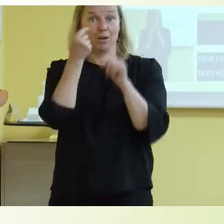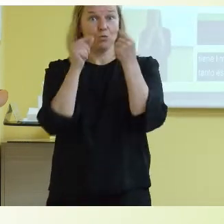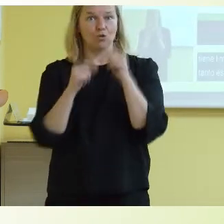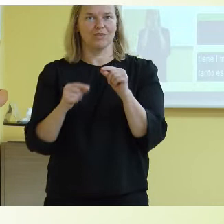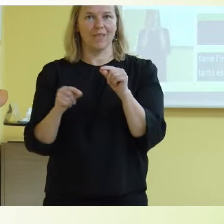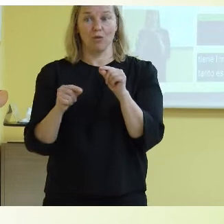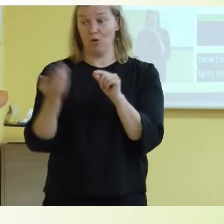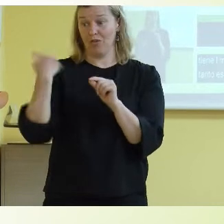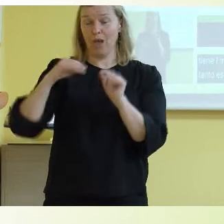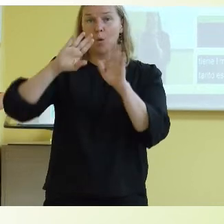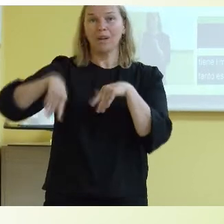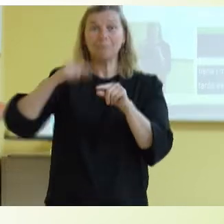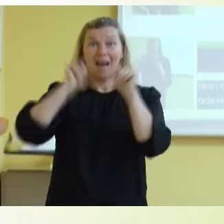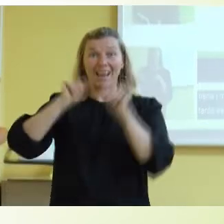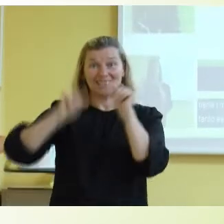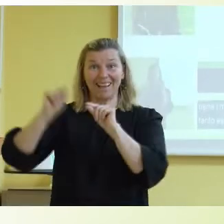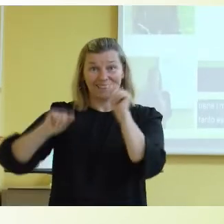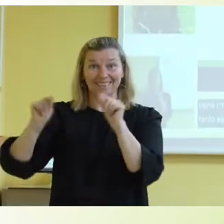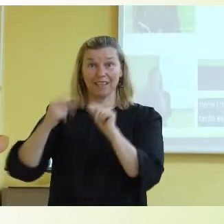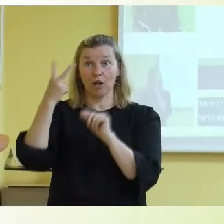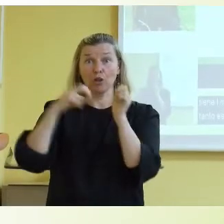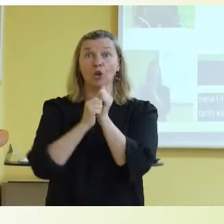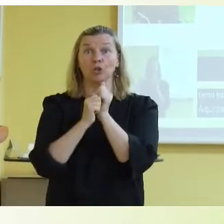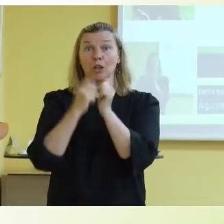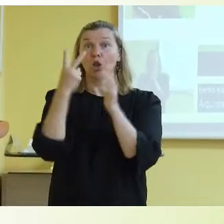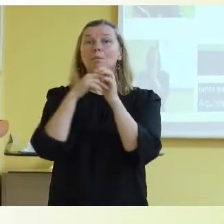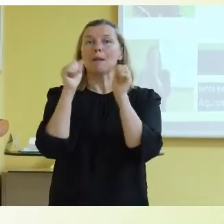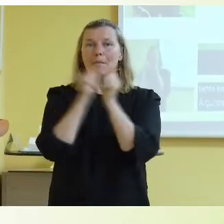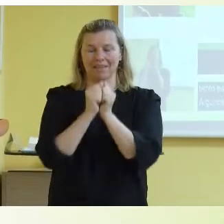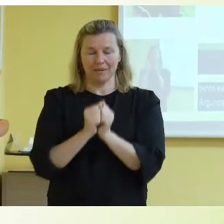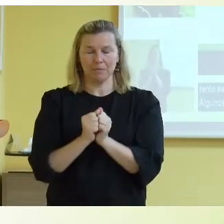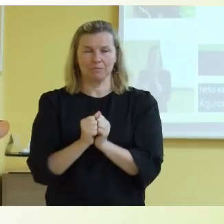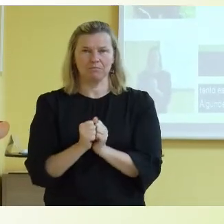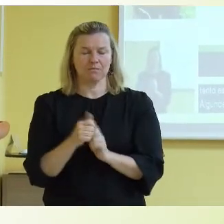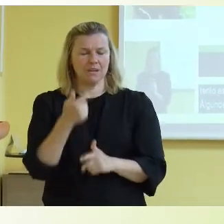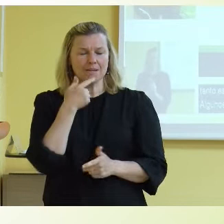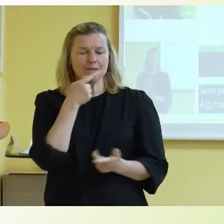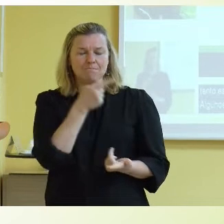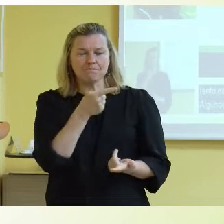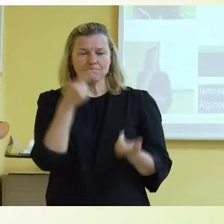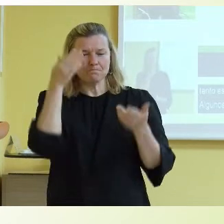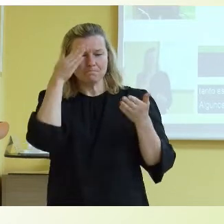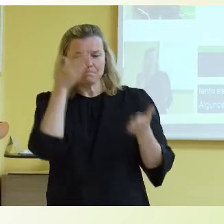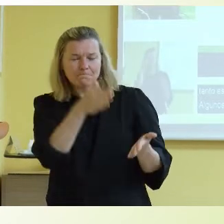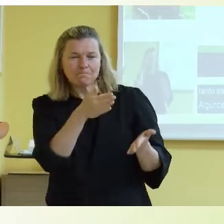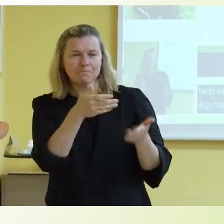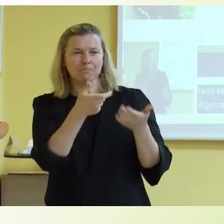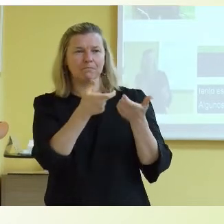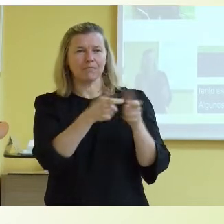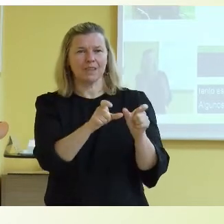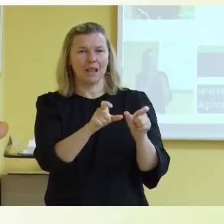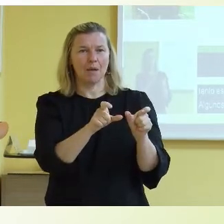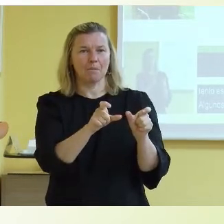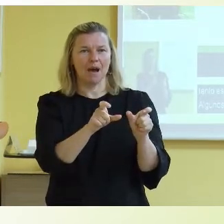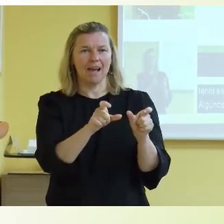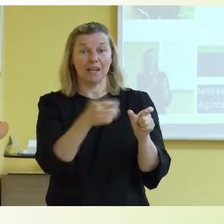de la última estadística del INE del 2020 para que se vea, y sobre todo no fijándome, porque la parte de color naranjita, el